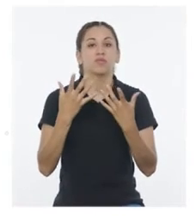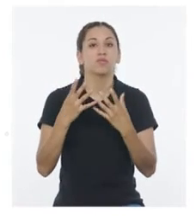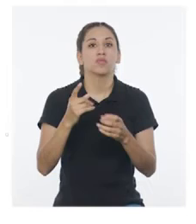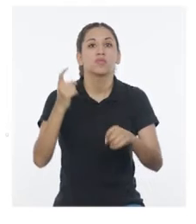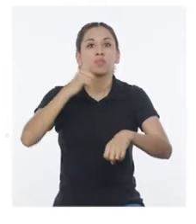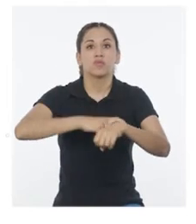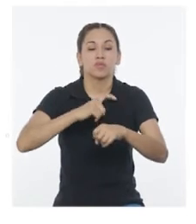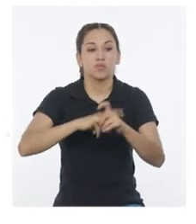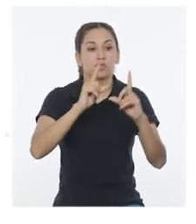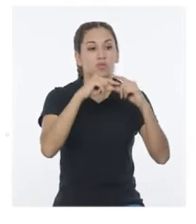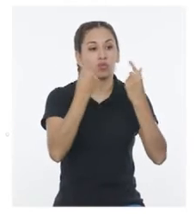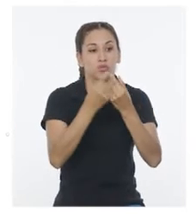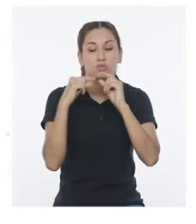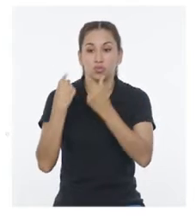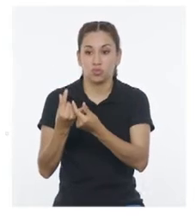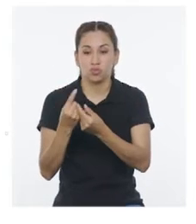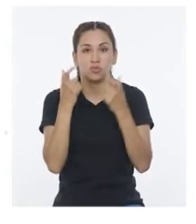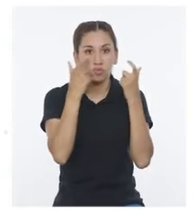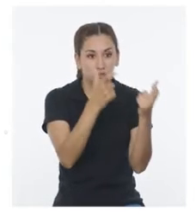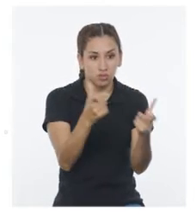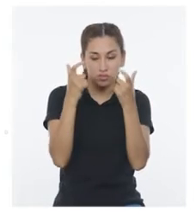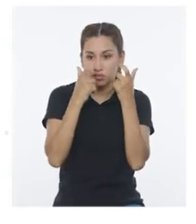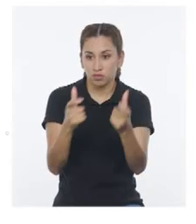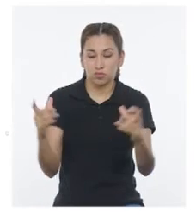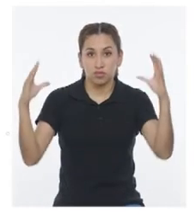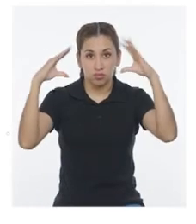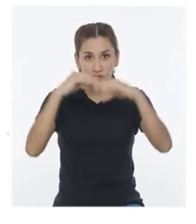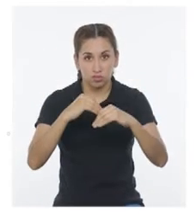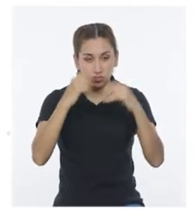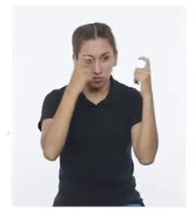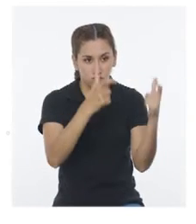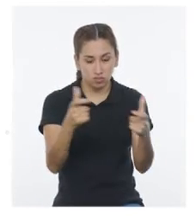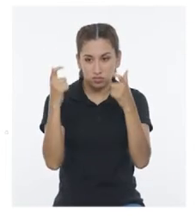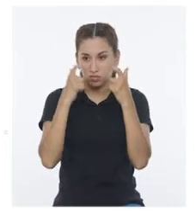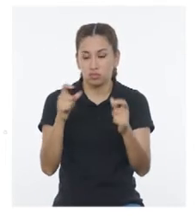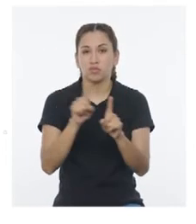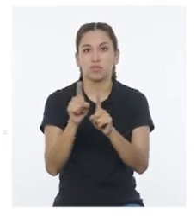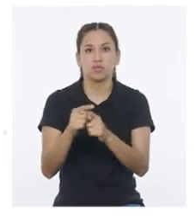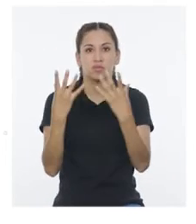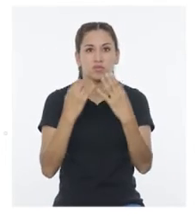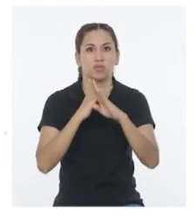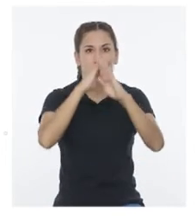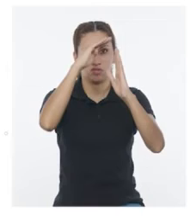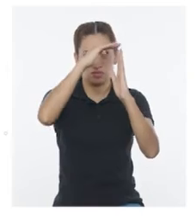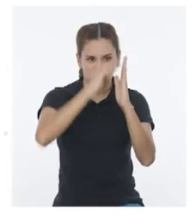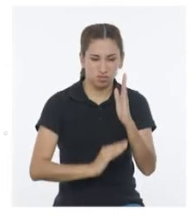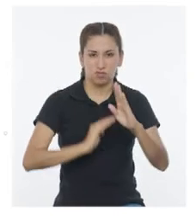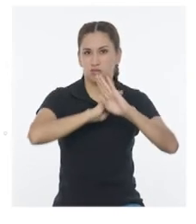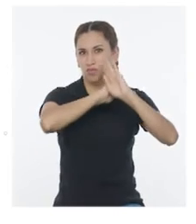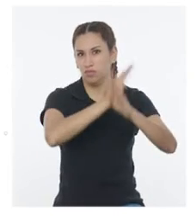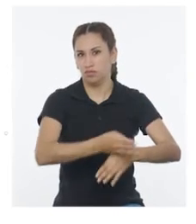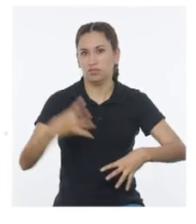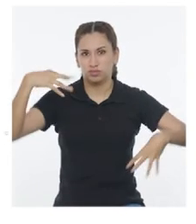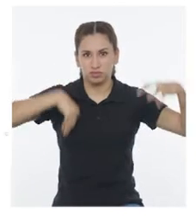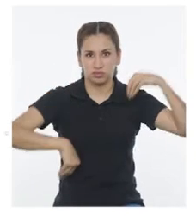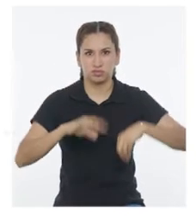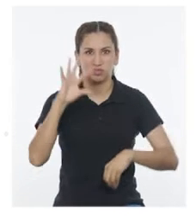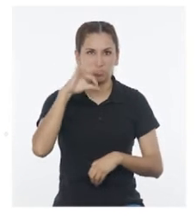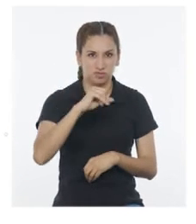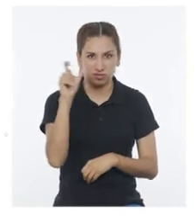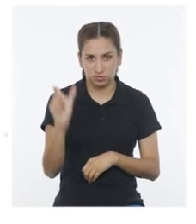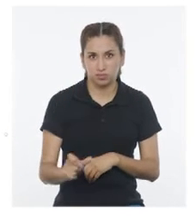Las rondas establecen grupos, turnos y rutas para la vigilancia nocturna y así buscan combatir